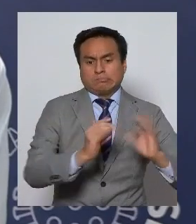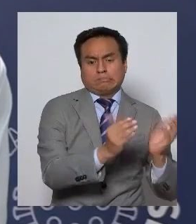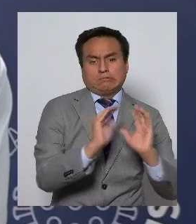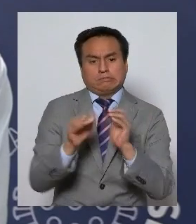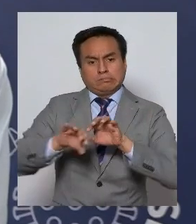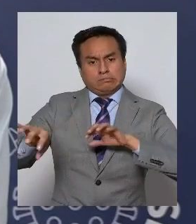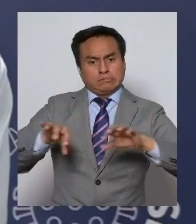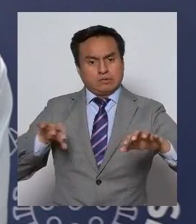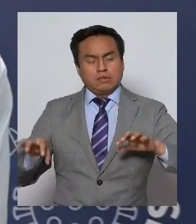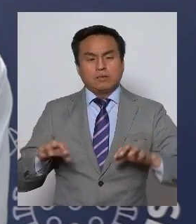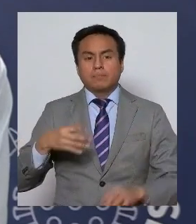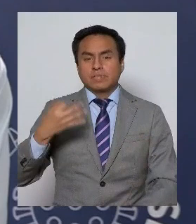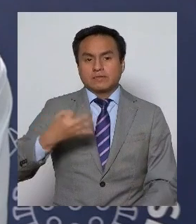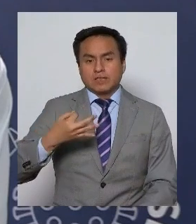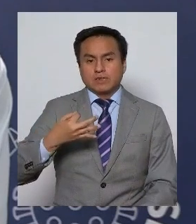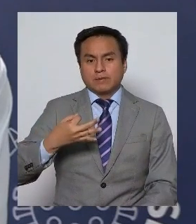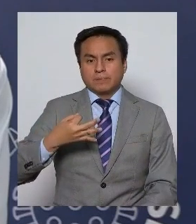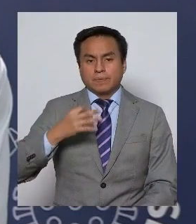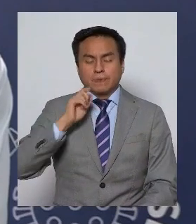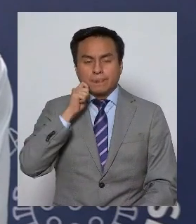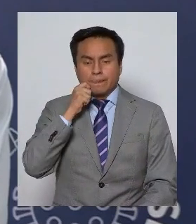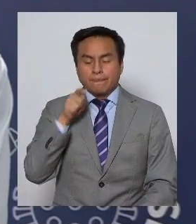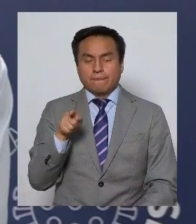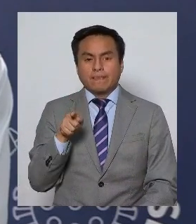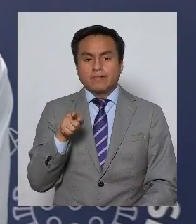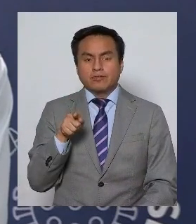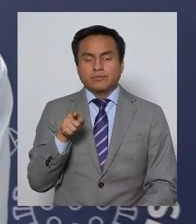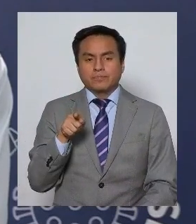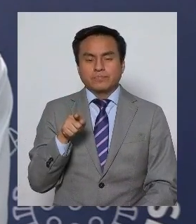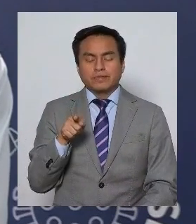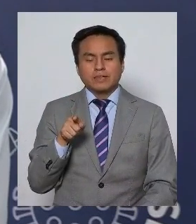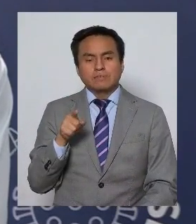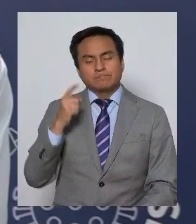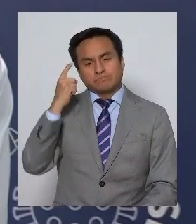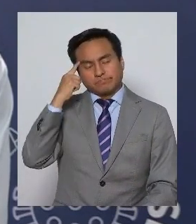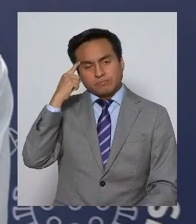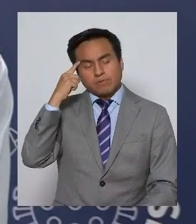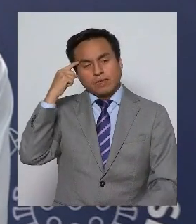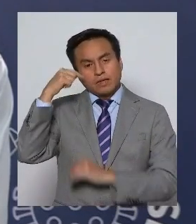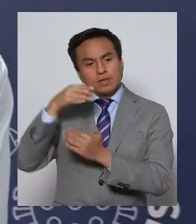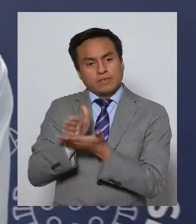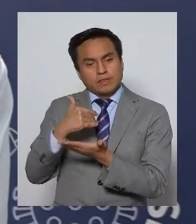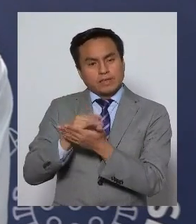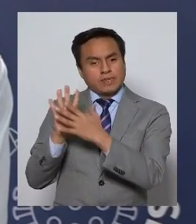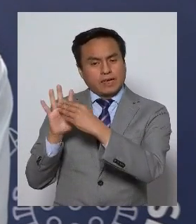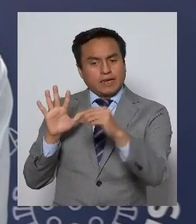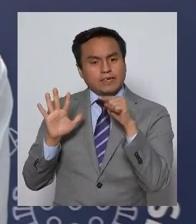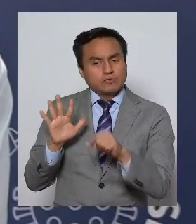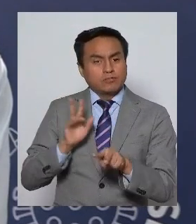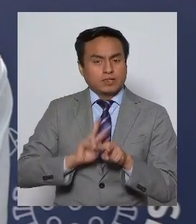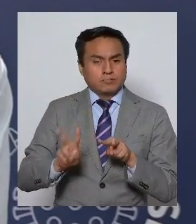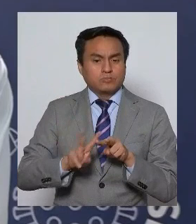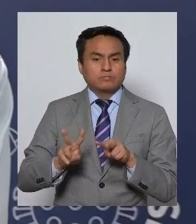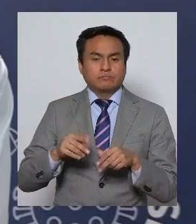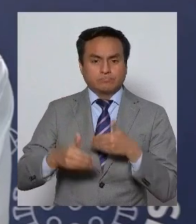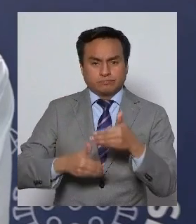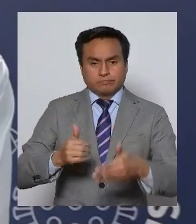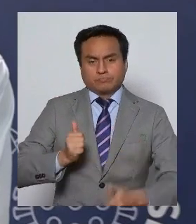manera mucho más efectiva es el paradigma, es la estrategia esencial que queremos